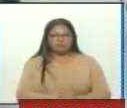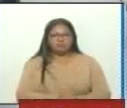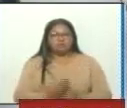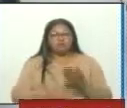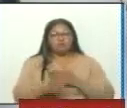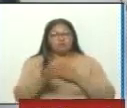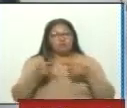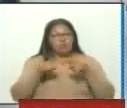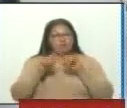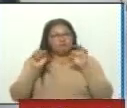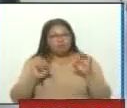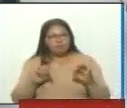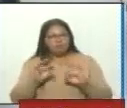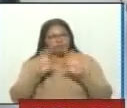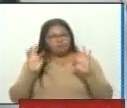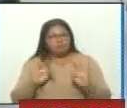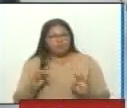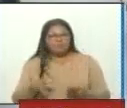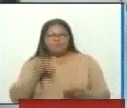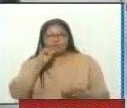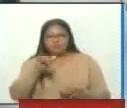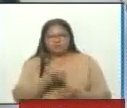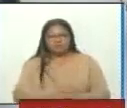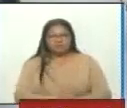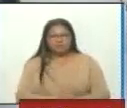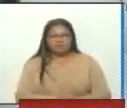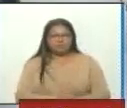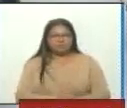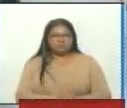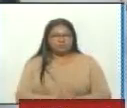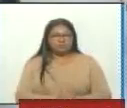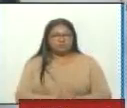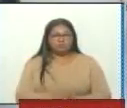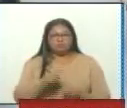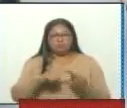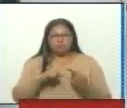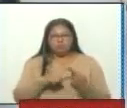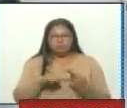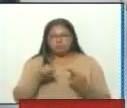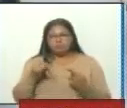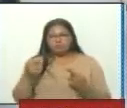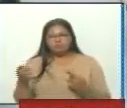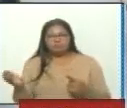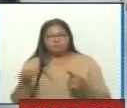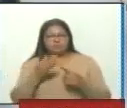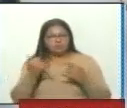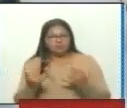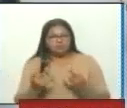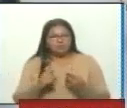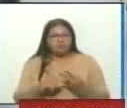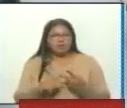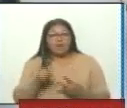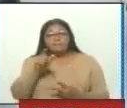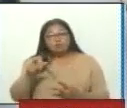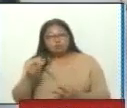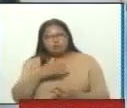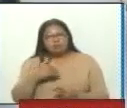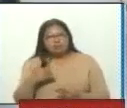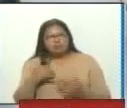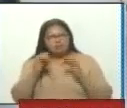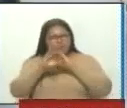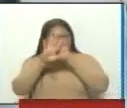es. Hoy tenemos un bombazo, mañana tenemos otro bombazo. La gente quiere, por supuesto,